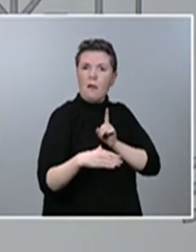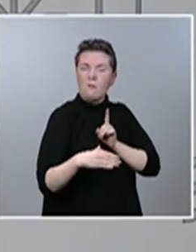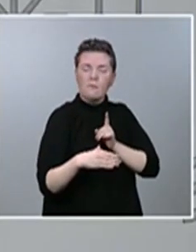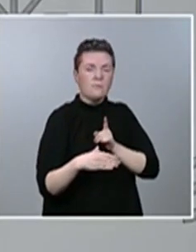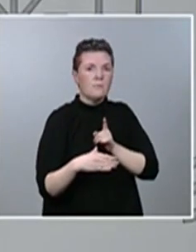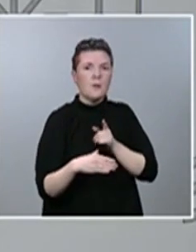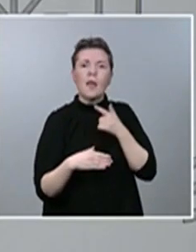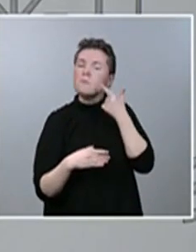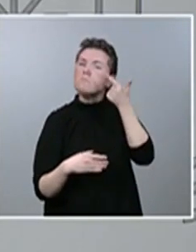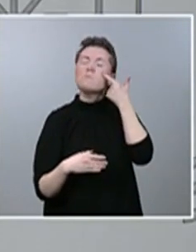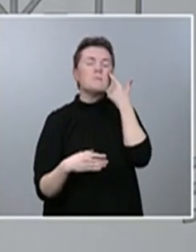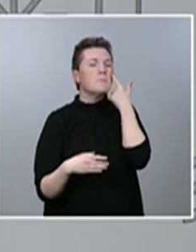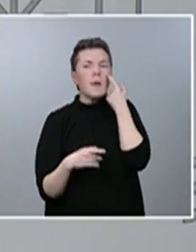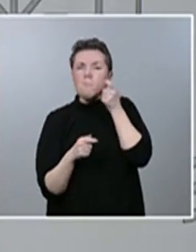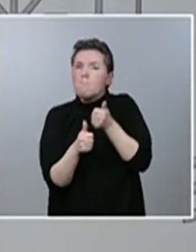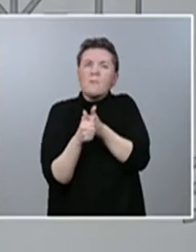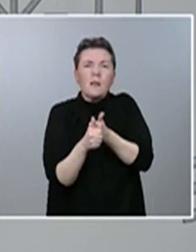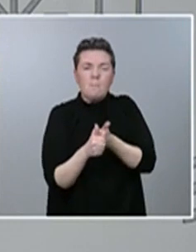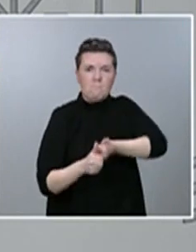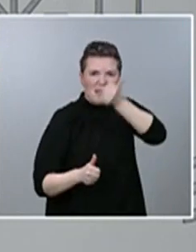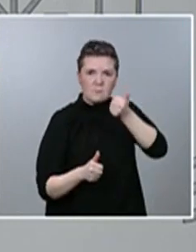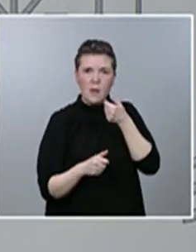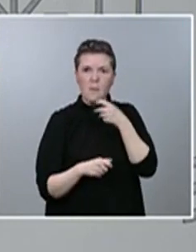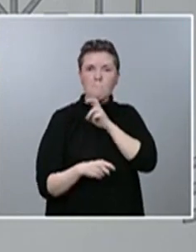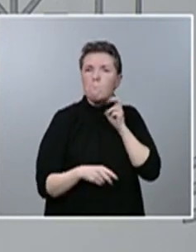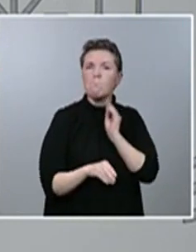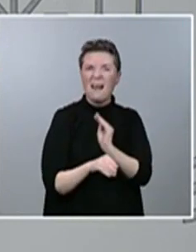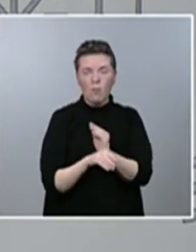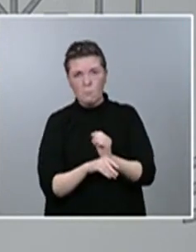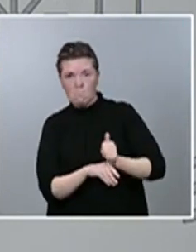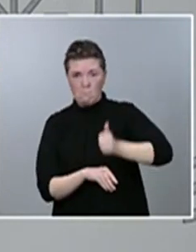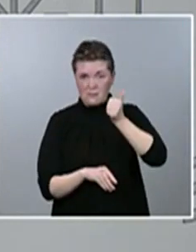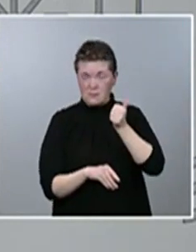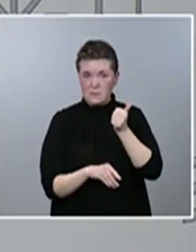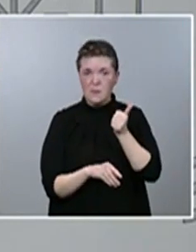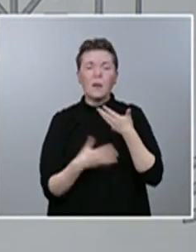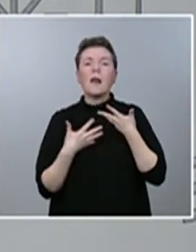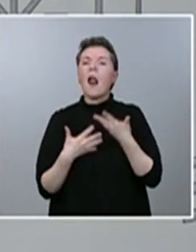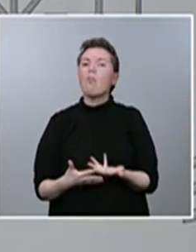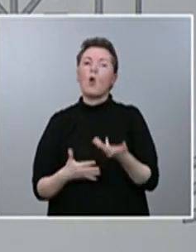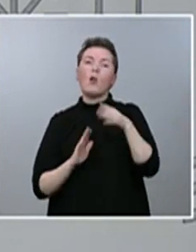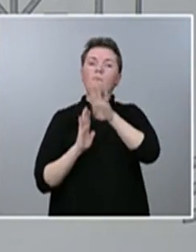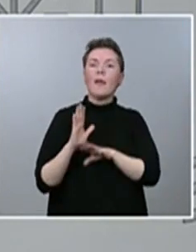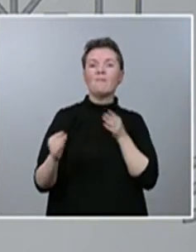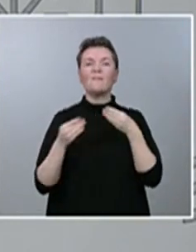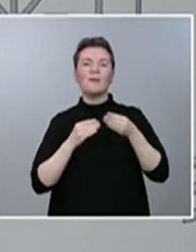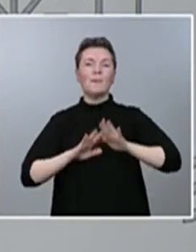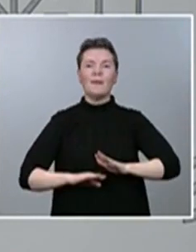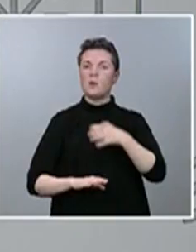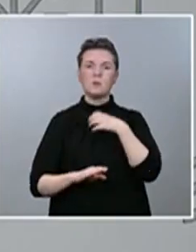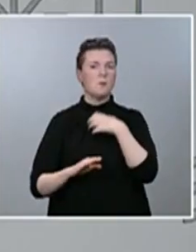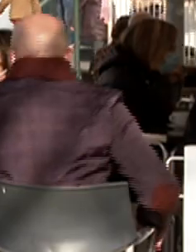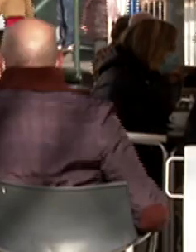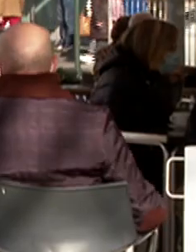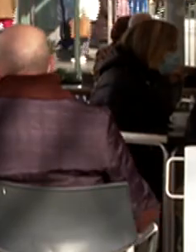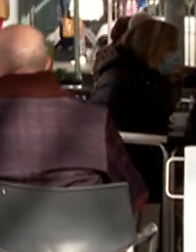vigilancia máxima precaución nada de relajación de medida la des escalada no puede ser abrupta antes